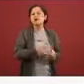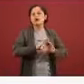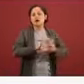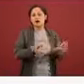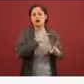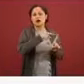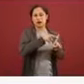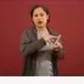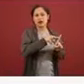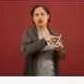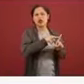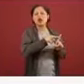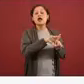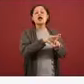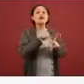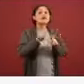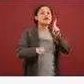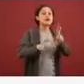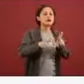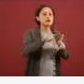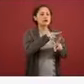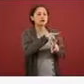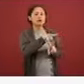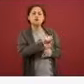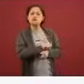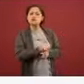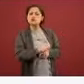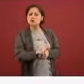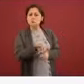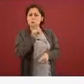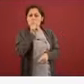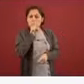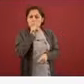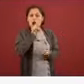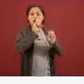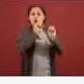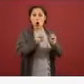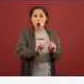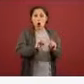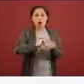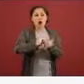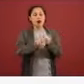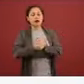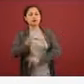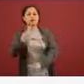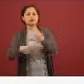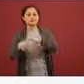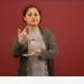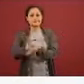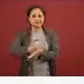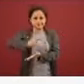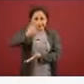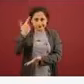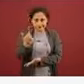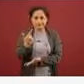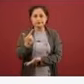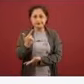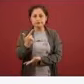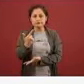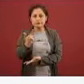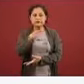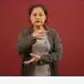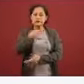su estado clínico, tener enfermedad leve y posteriormente desarrollar una complicación,